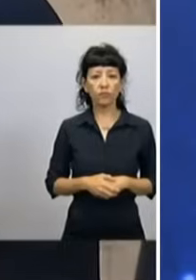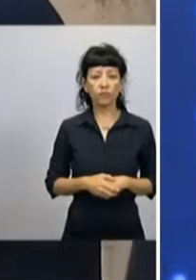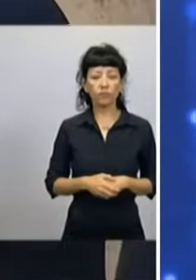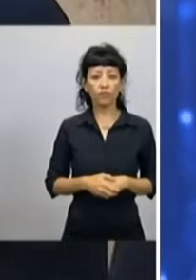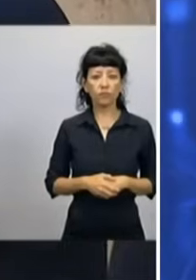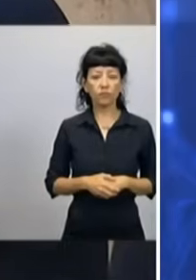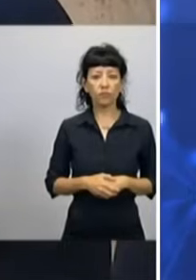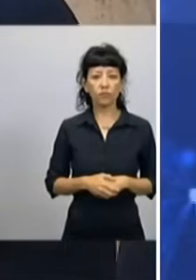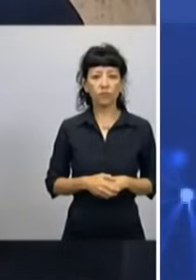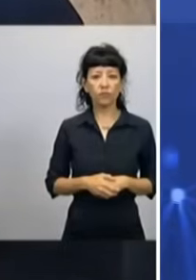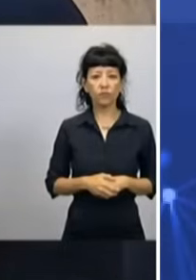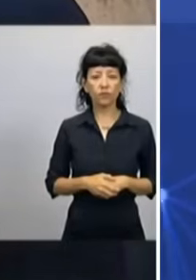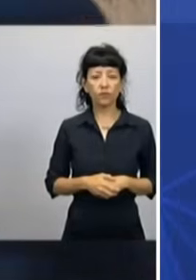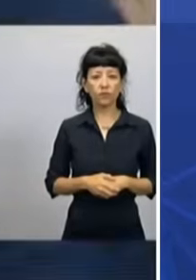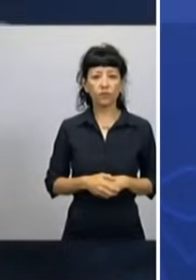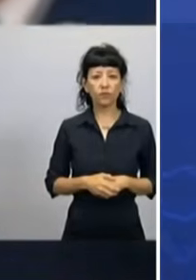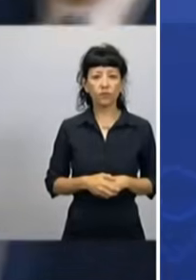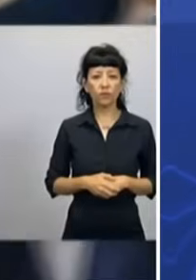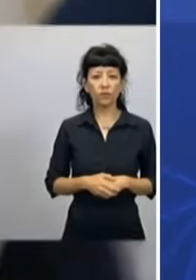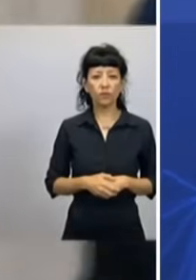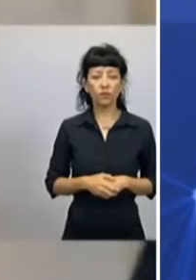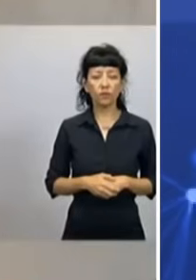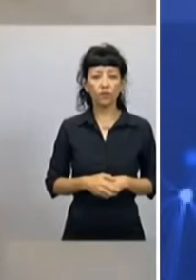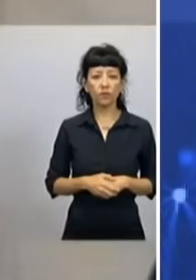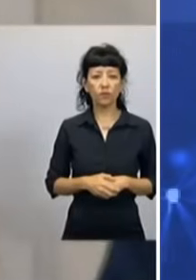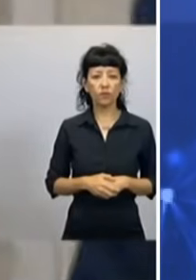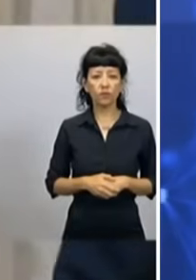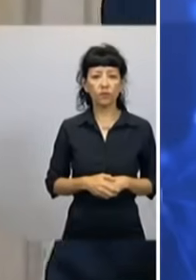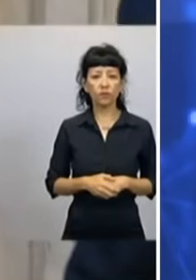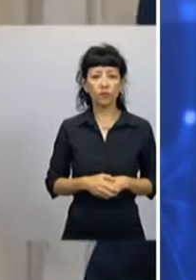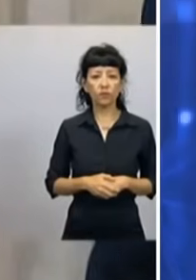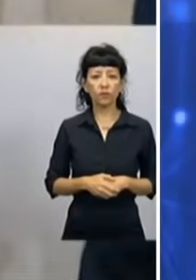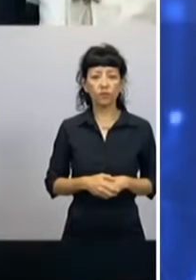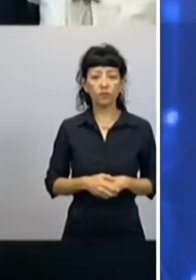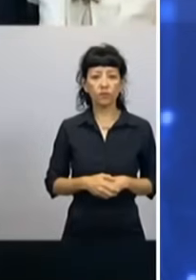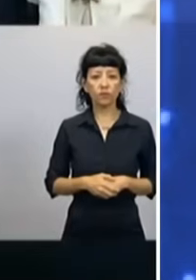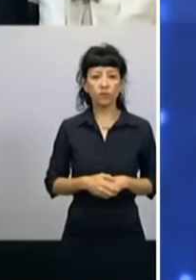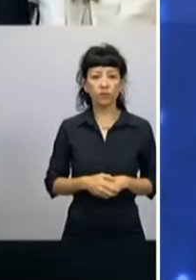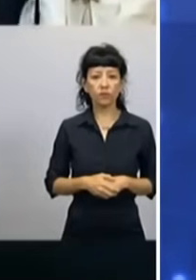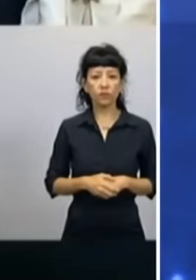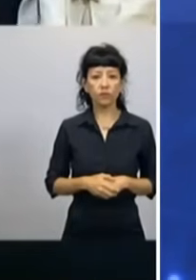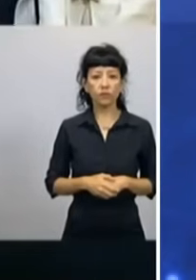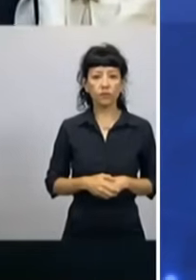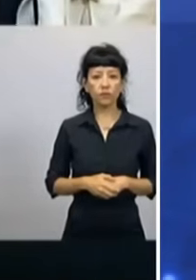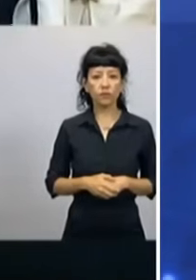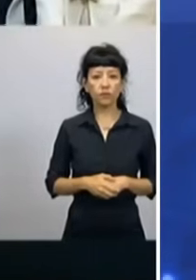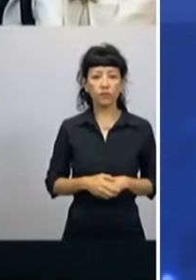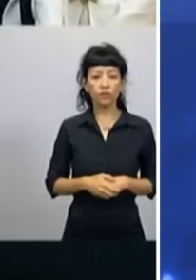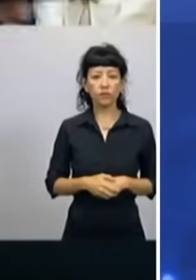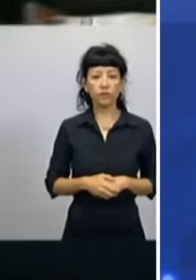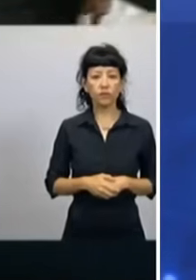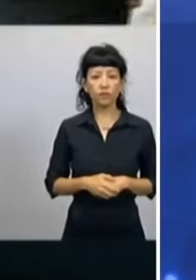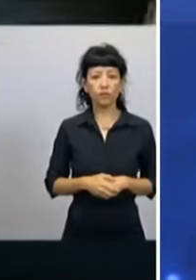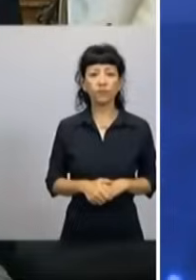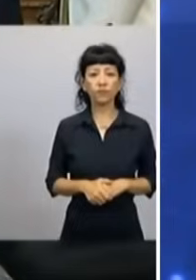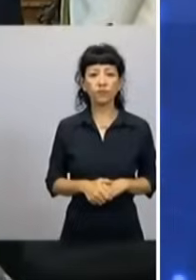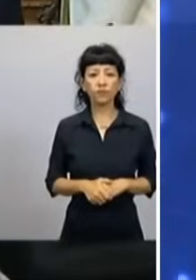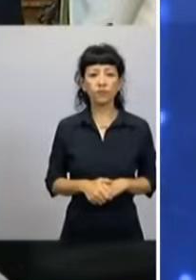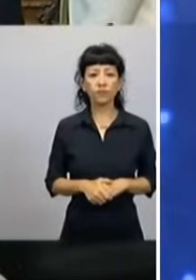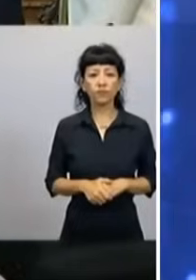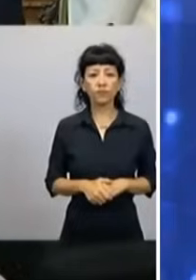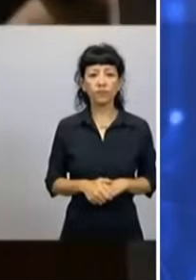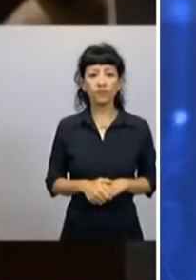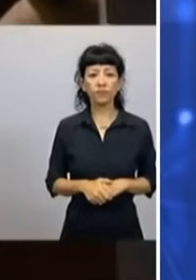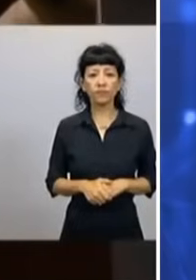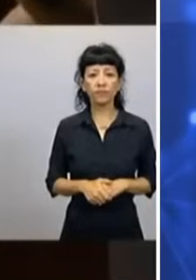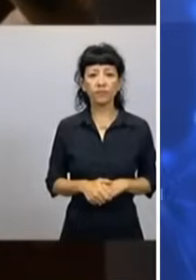digamos, una política de shock. Y eso en democracia siempre es difícil. Pero por otra